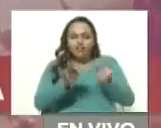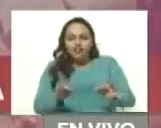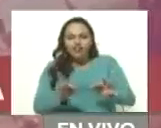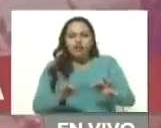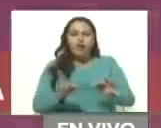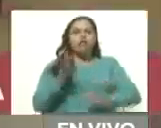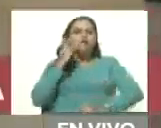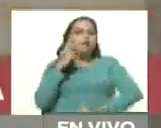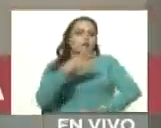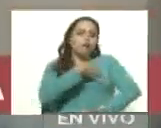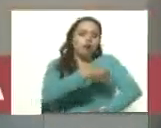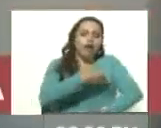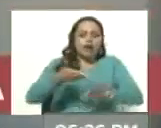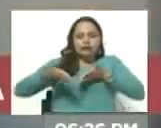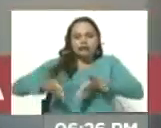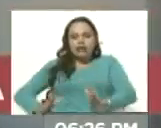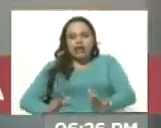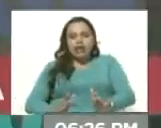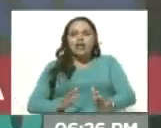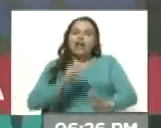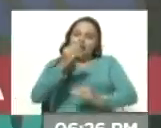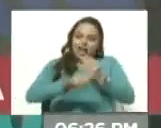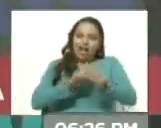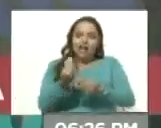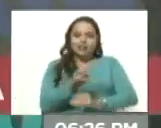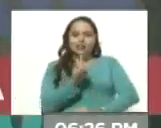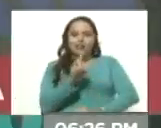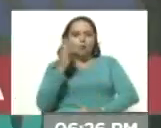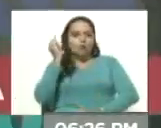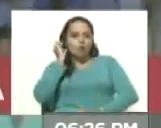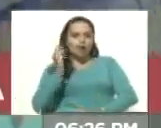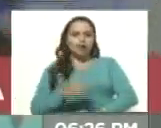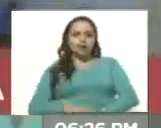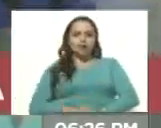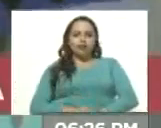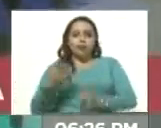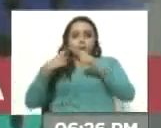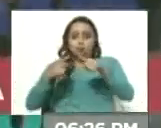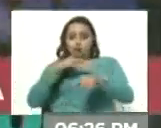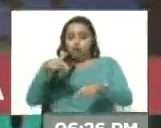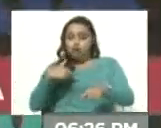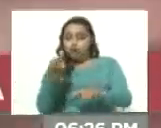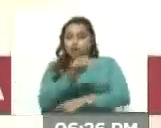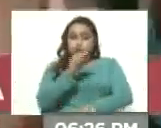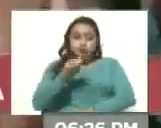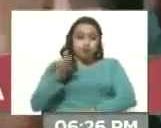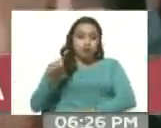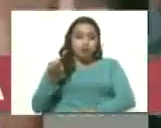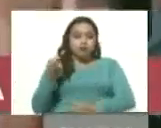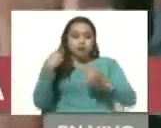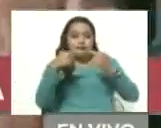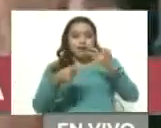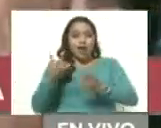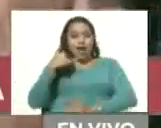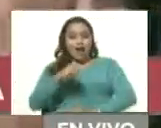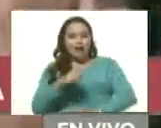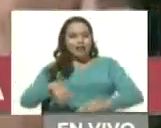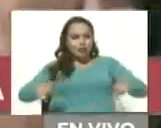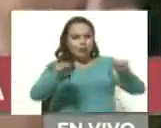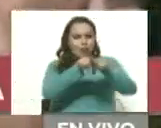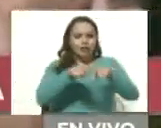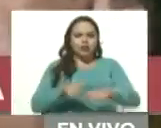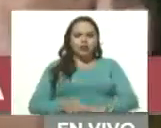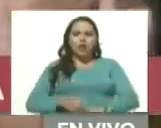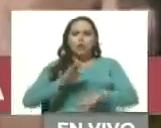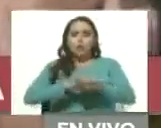propiedad de la mujer entonces eso es pero estamos tratando de que las cosas vuelvan porque tuvimos una gran